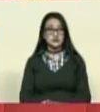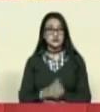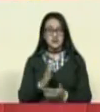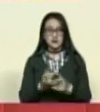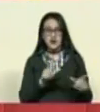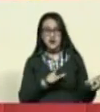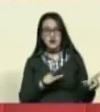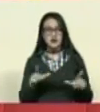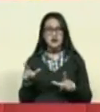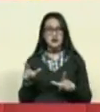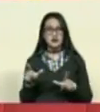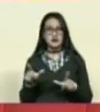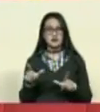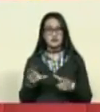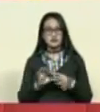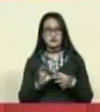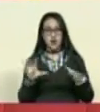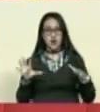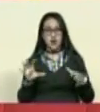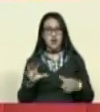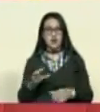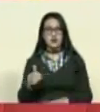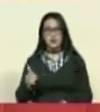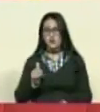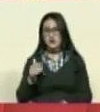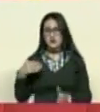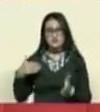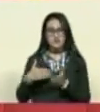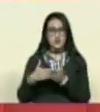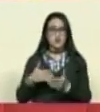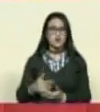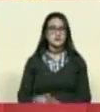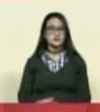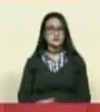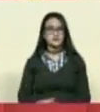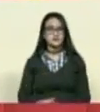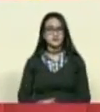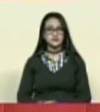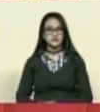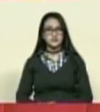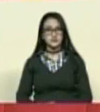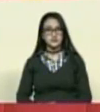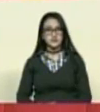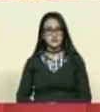listos para activarse frente a cualquier agresión imperialista.